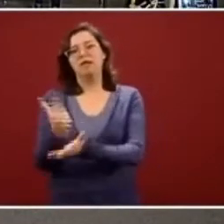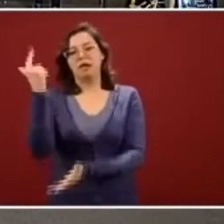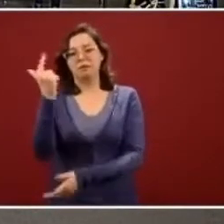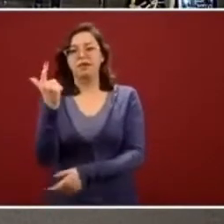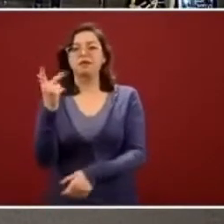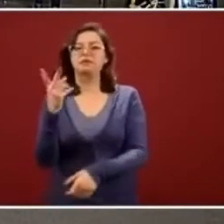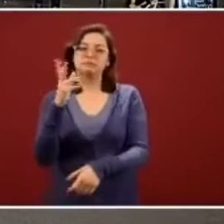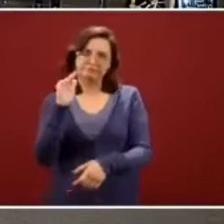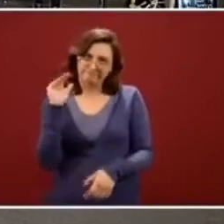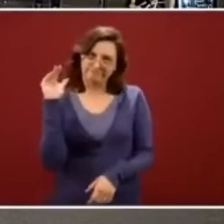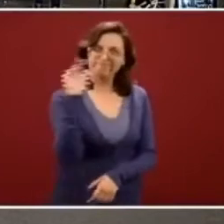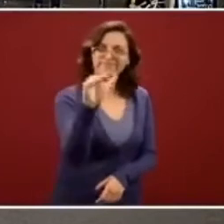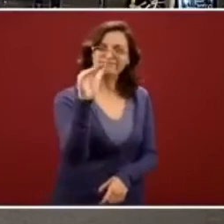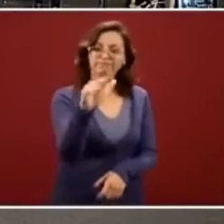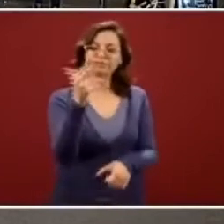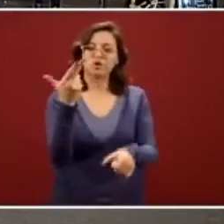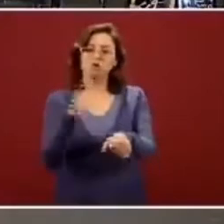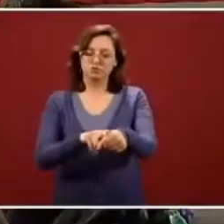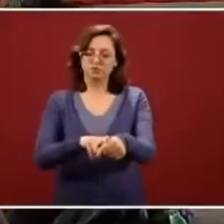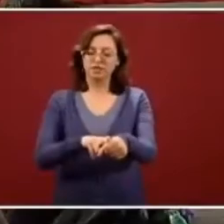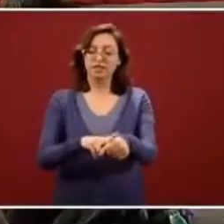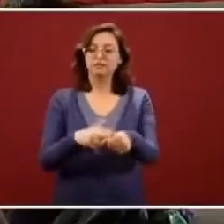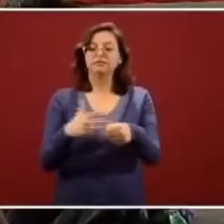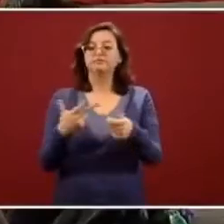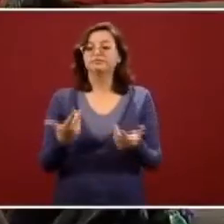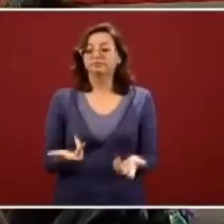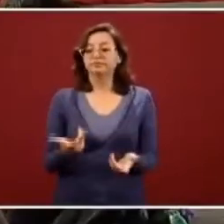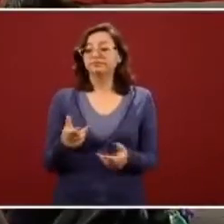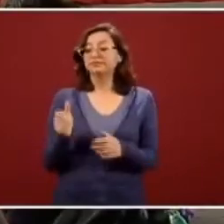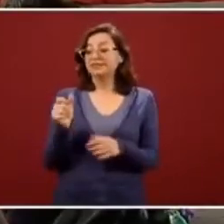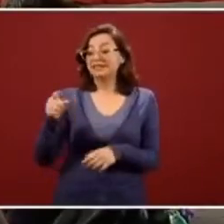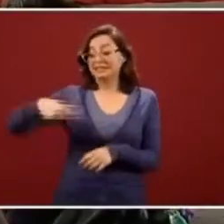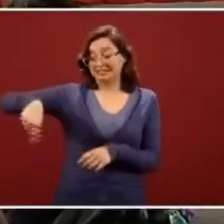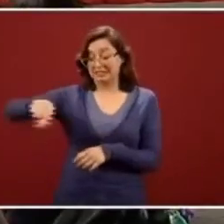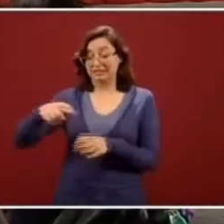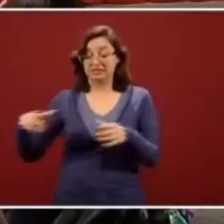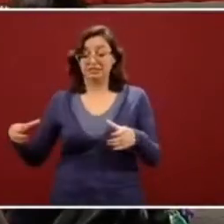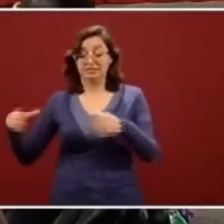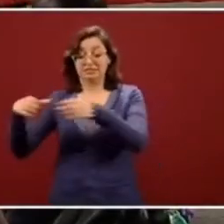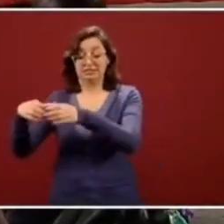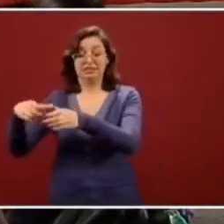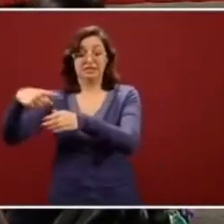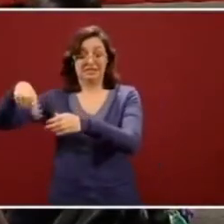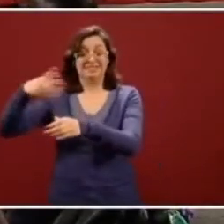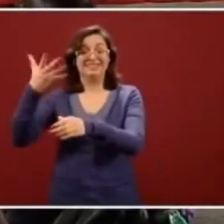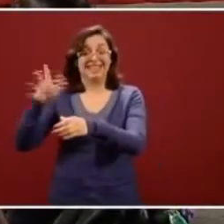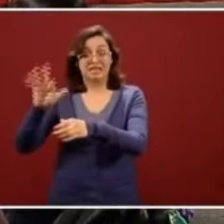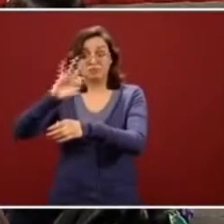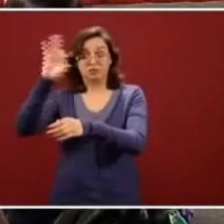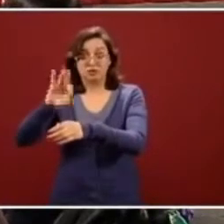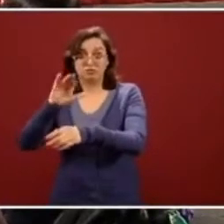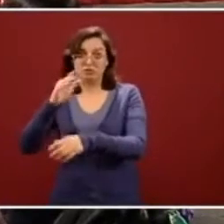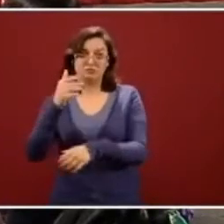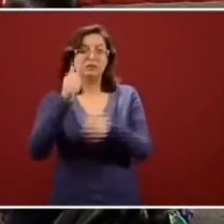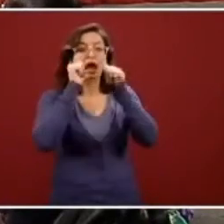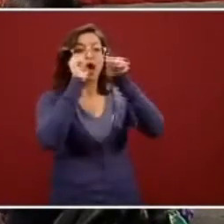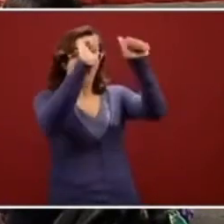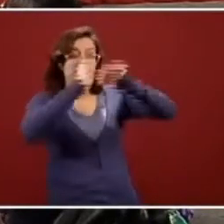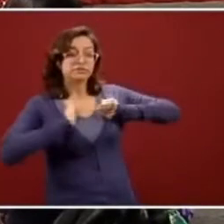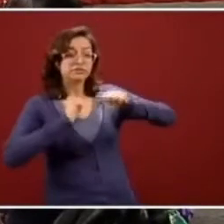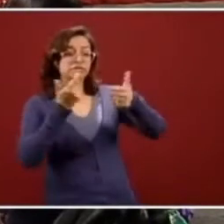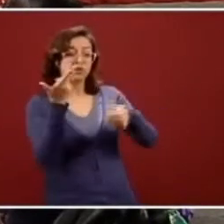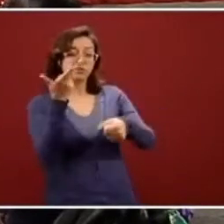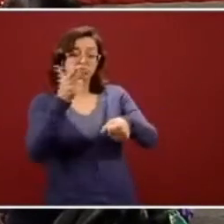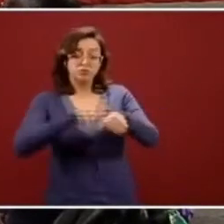segundo nivel, identificando inclusive que el 6% de estos que han demandado, de este 10 que ha